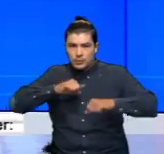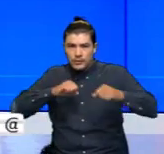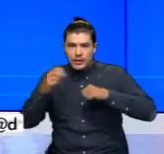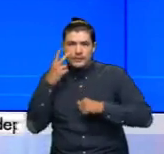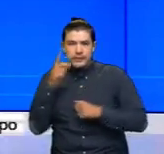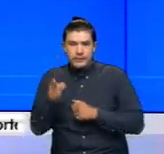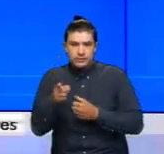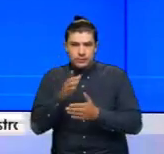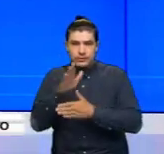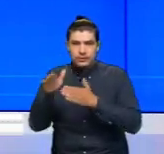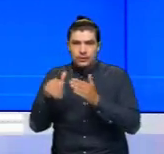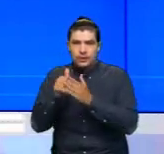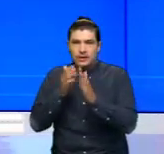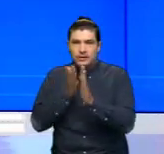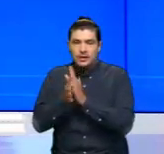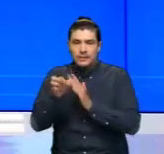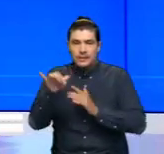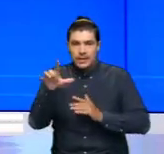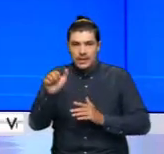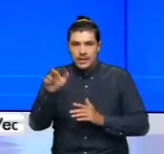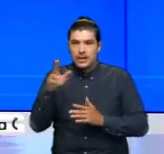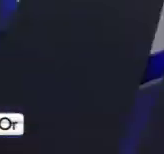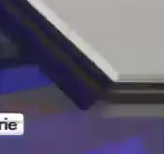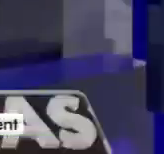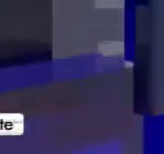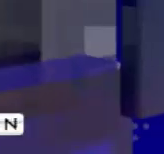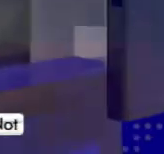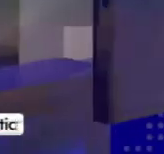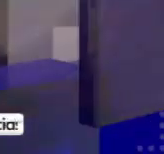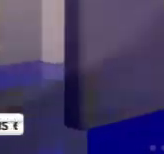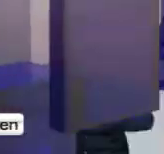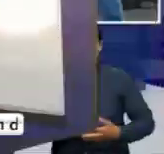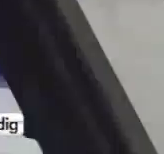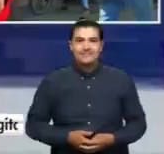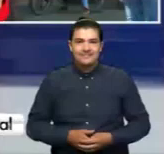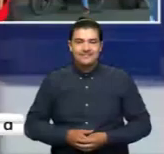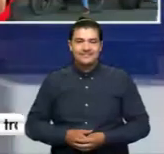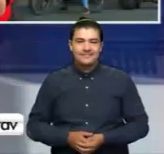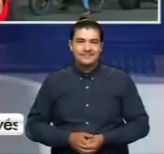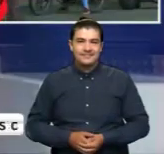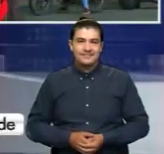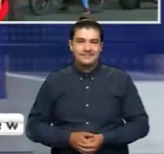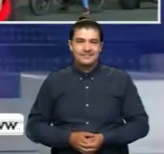nuestra compañera Pilar Velázquez en Cúcuta. Pilar, buenas tardes, adelante.